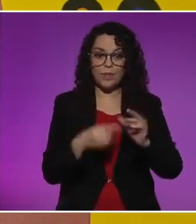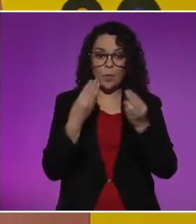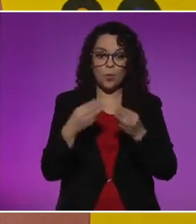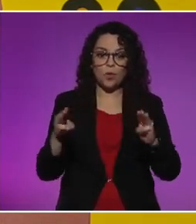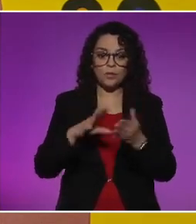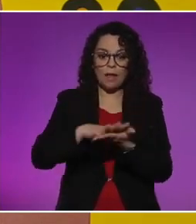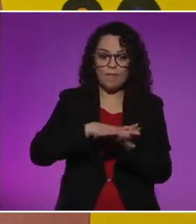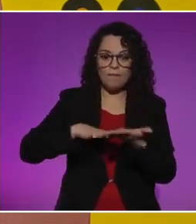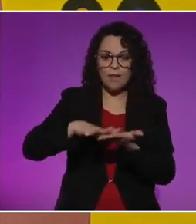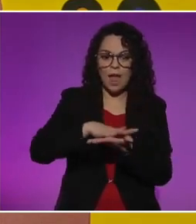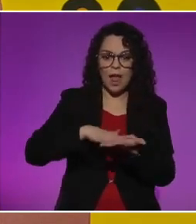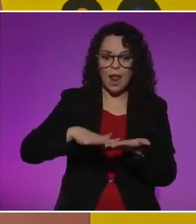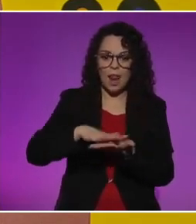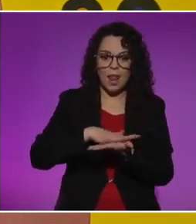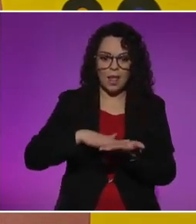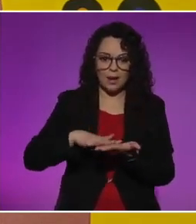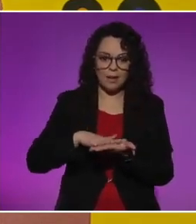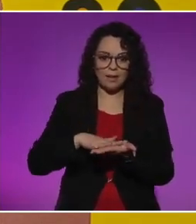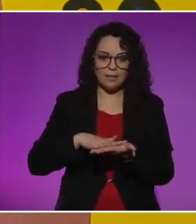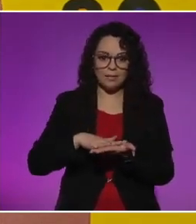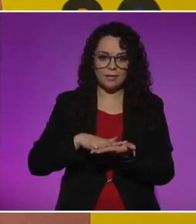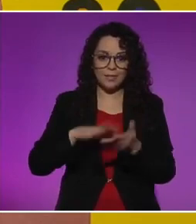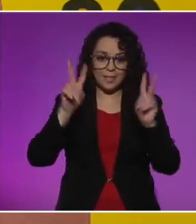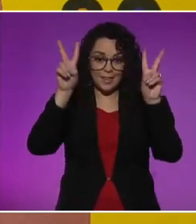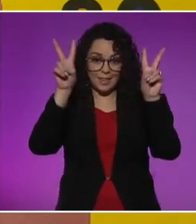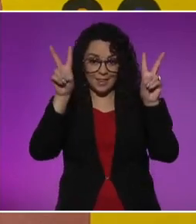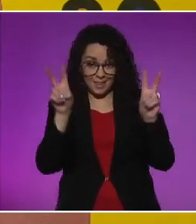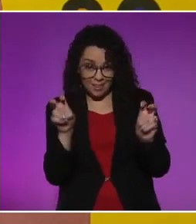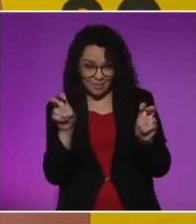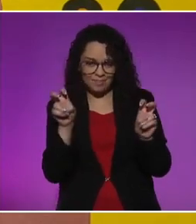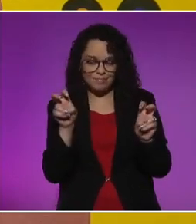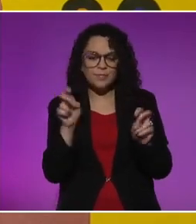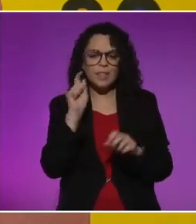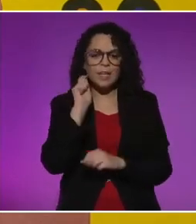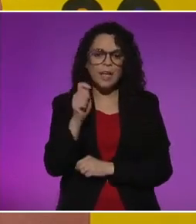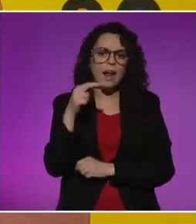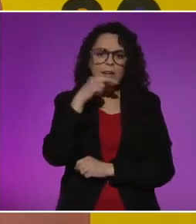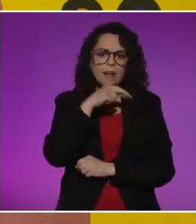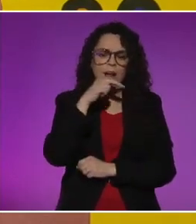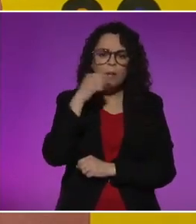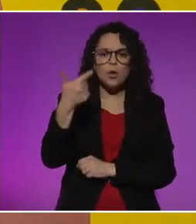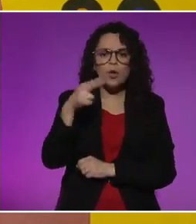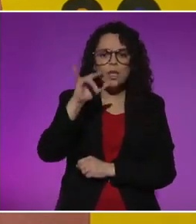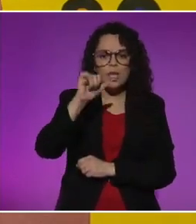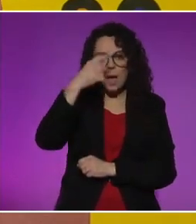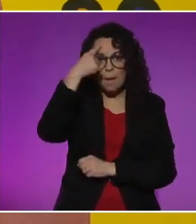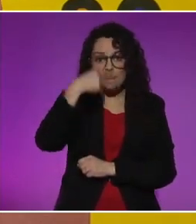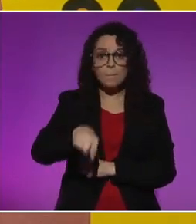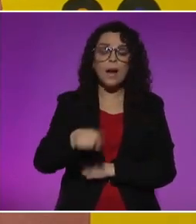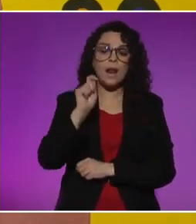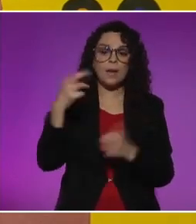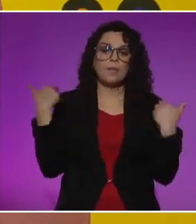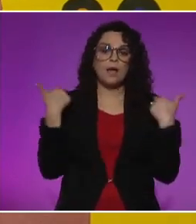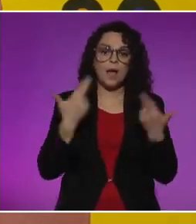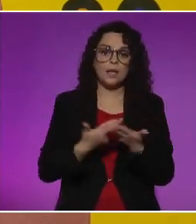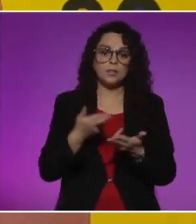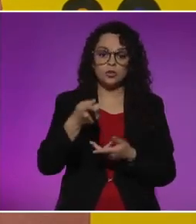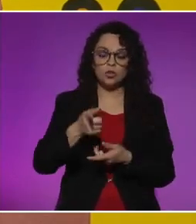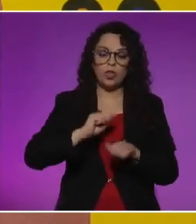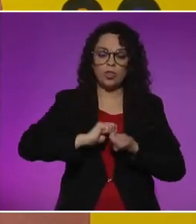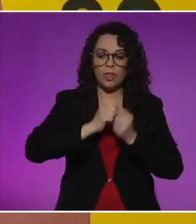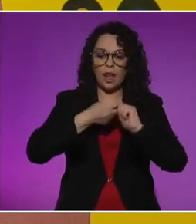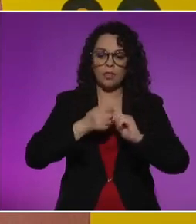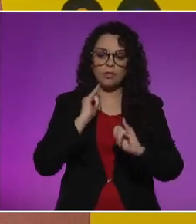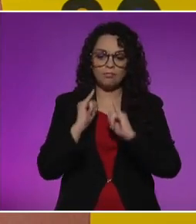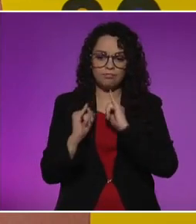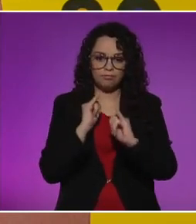a primera vista, entre comillas, claro, Guía Rápida de Lectura y Transcripción para Intérpretes y Profesores. Esta